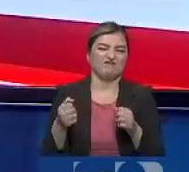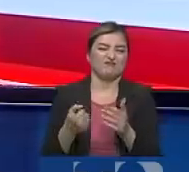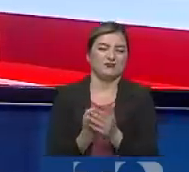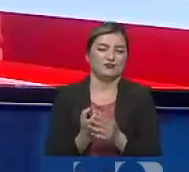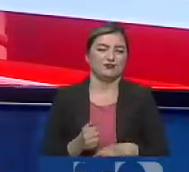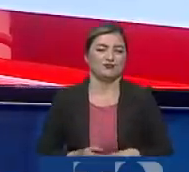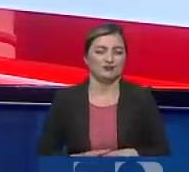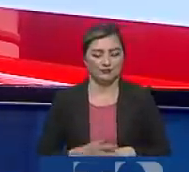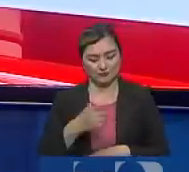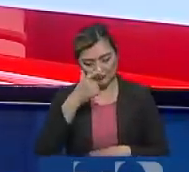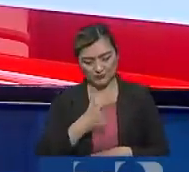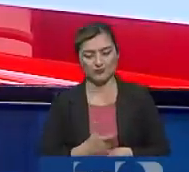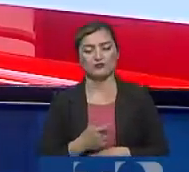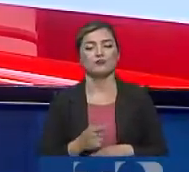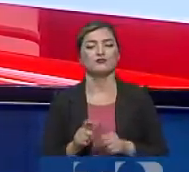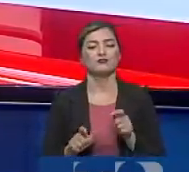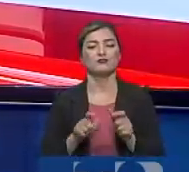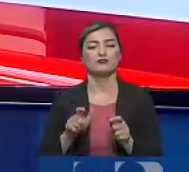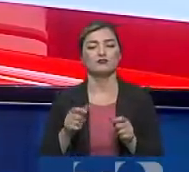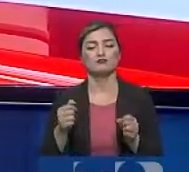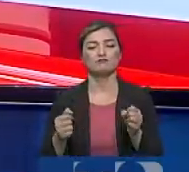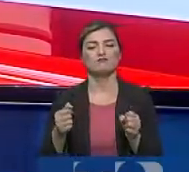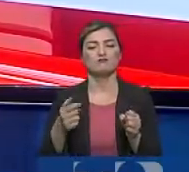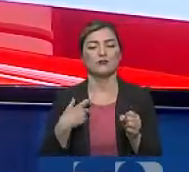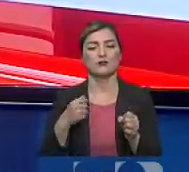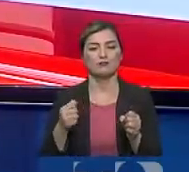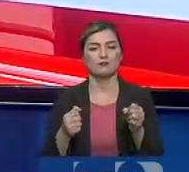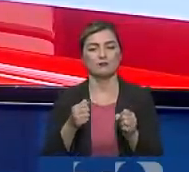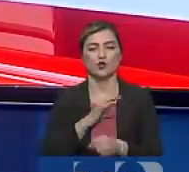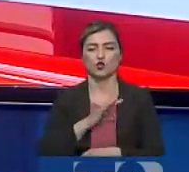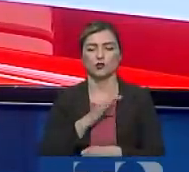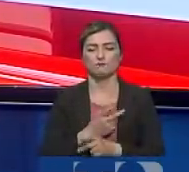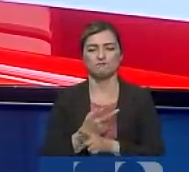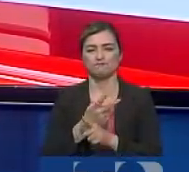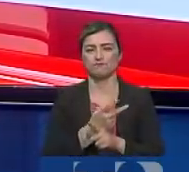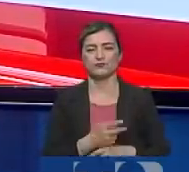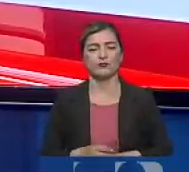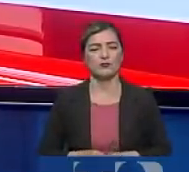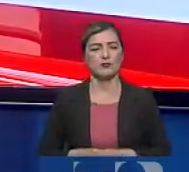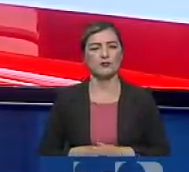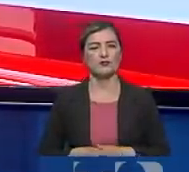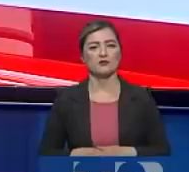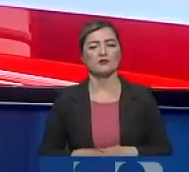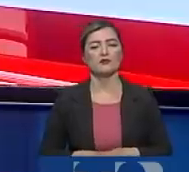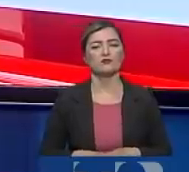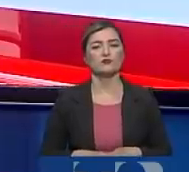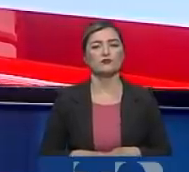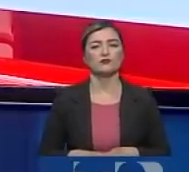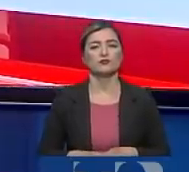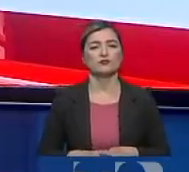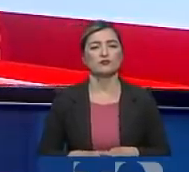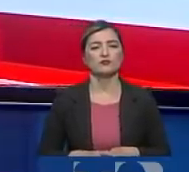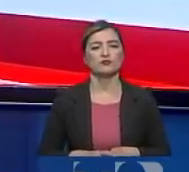tránsito. Somos los ciudadanos, los usuarios, los conductores que debemos de tomar todas las precauciones para evitar justamente estos